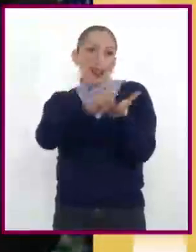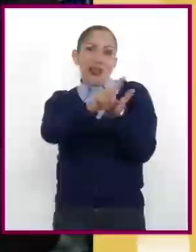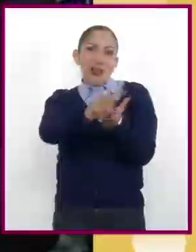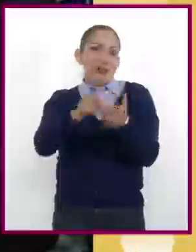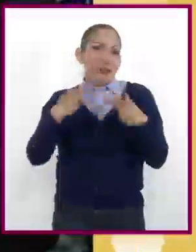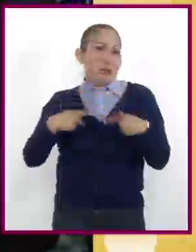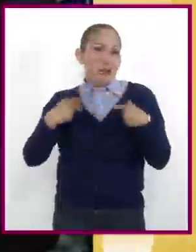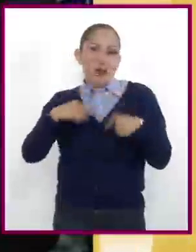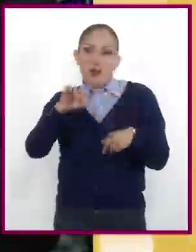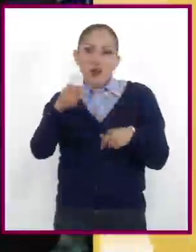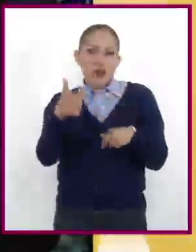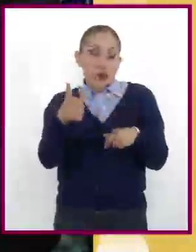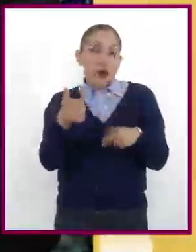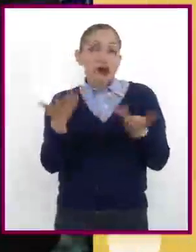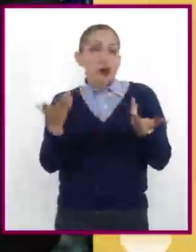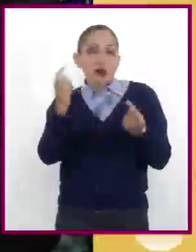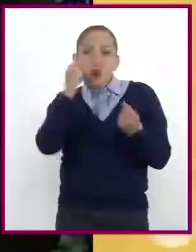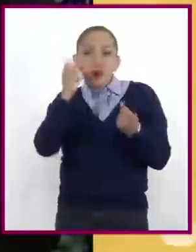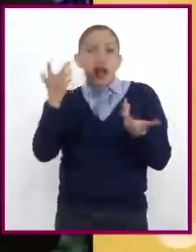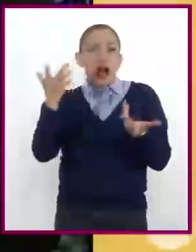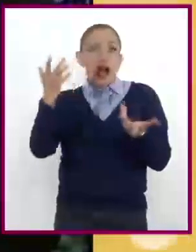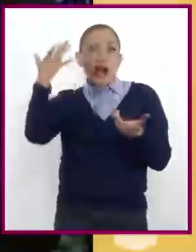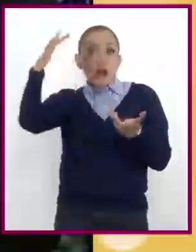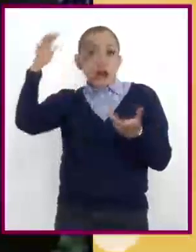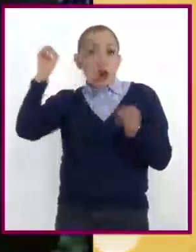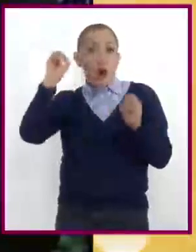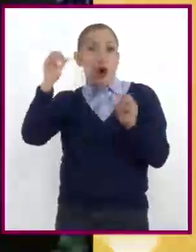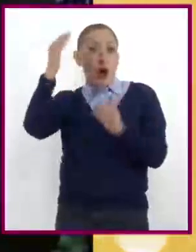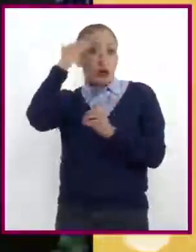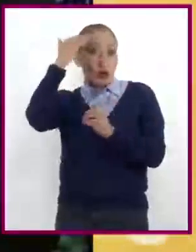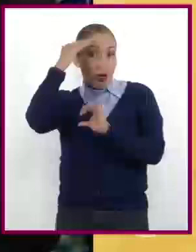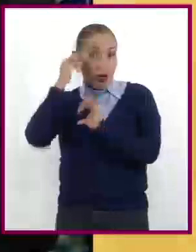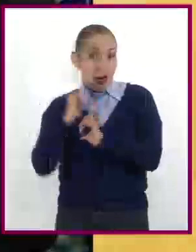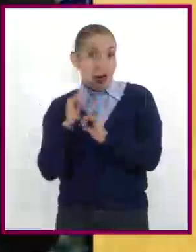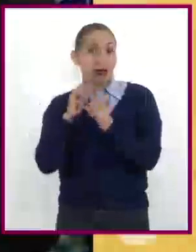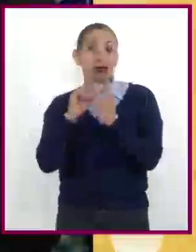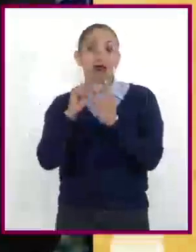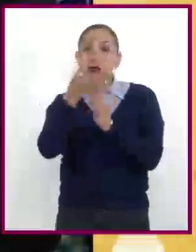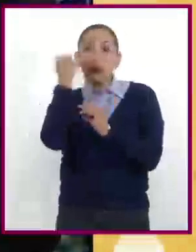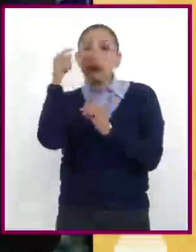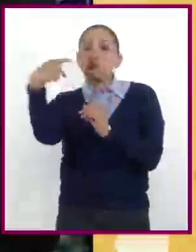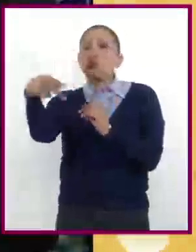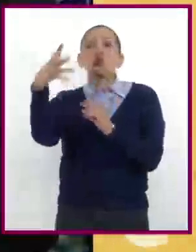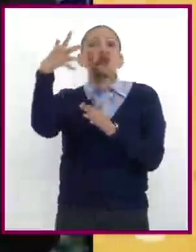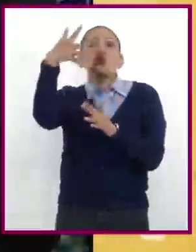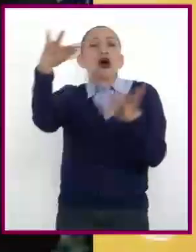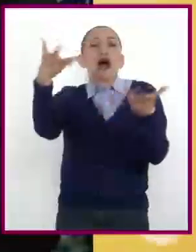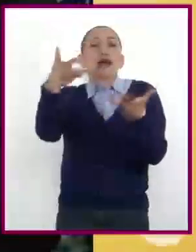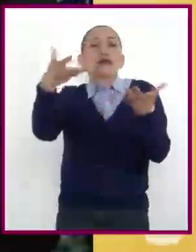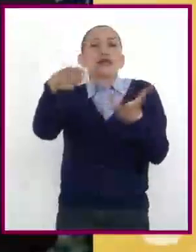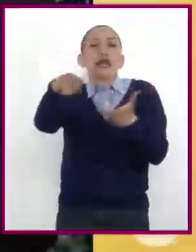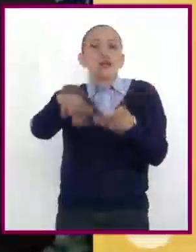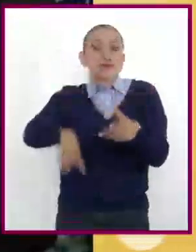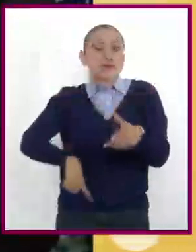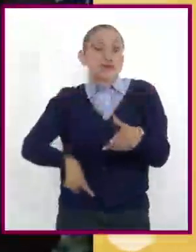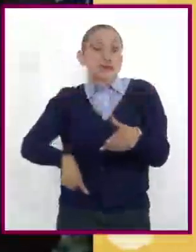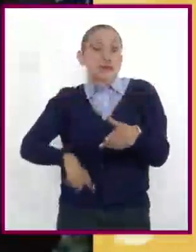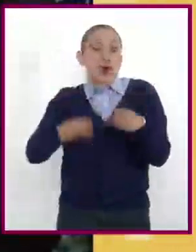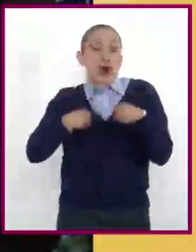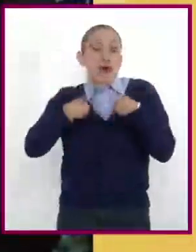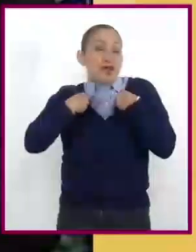derechos, aun cuando sean ciudadanos o sean autoridades, o no importa el papel que les toque jugar en la vida,